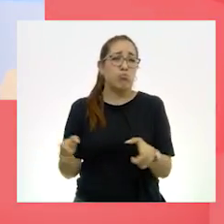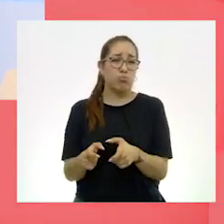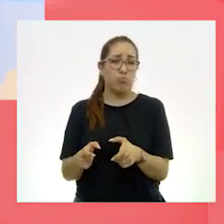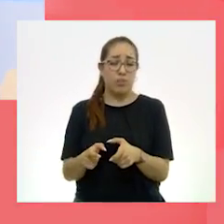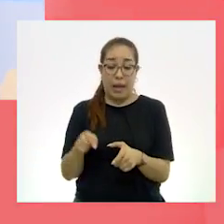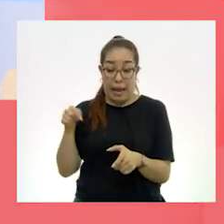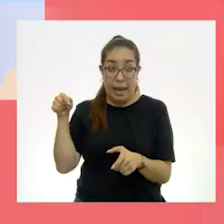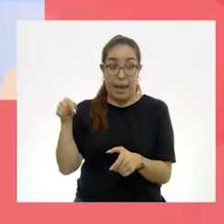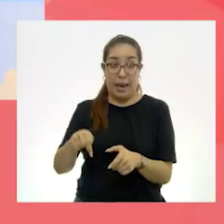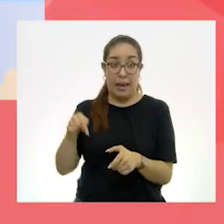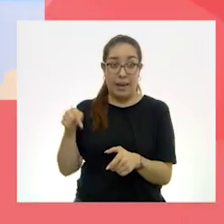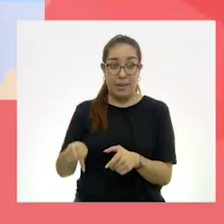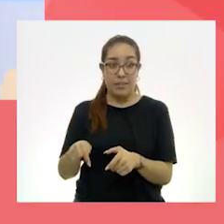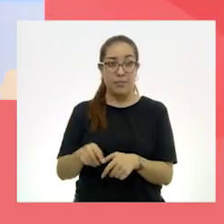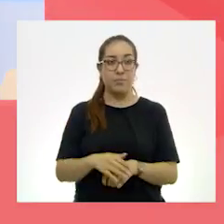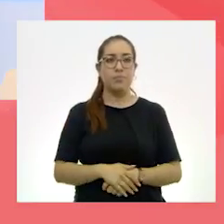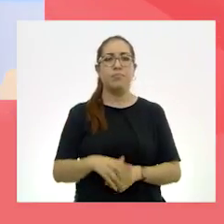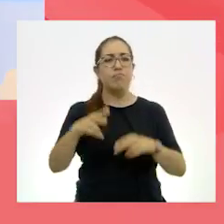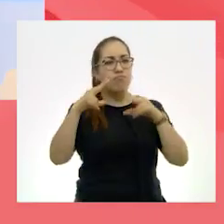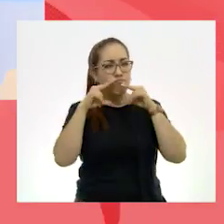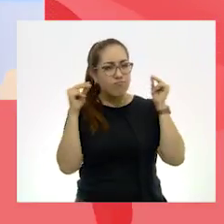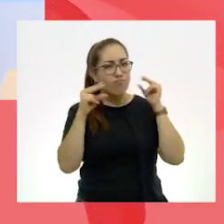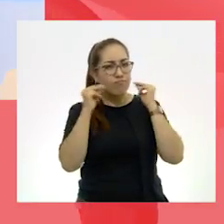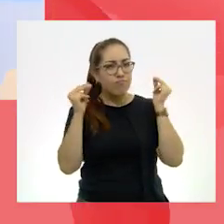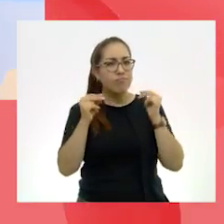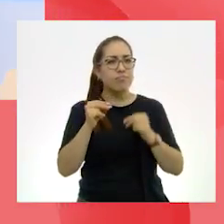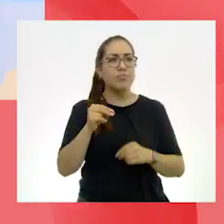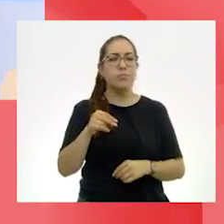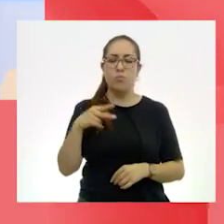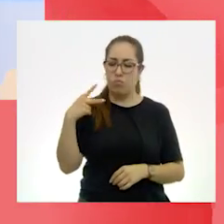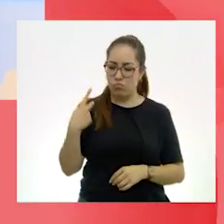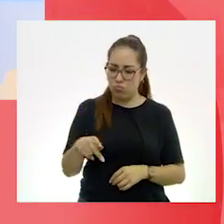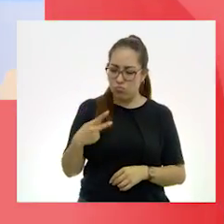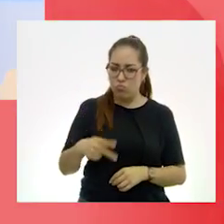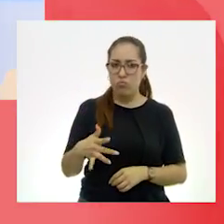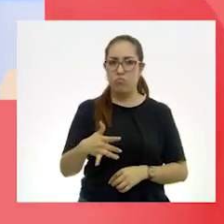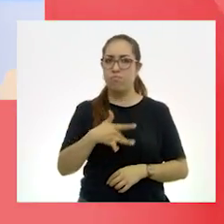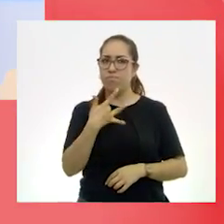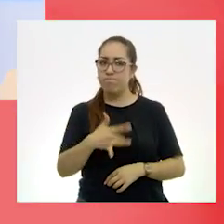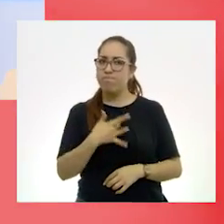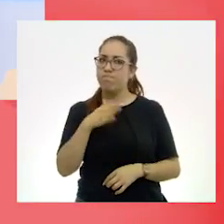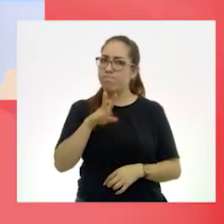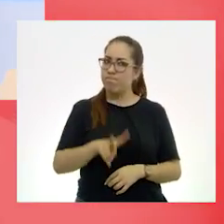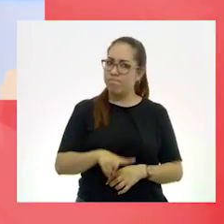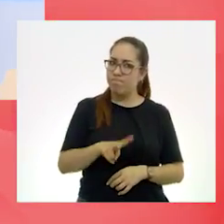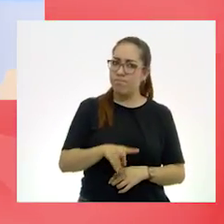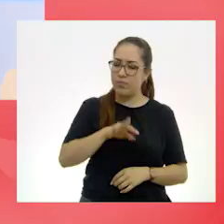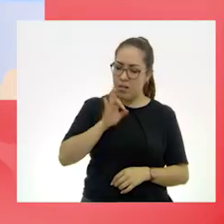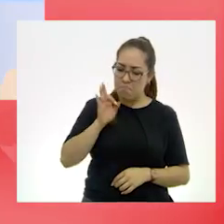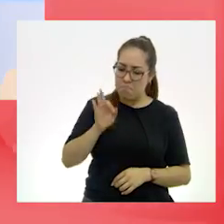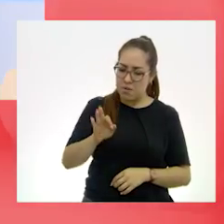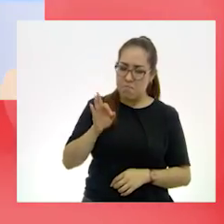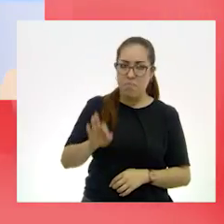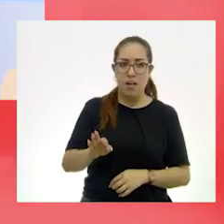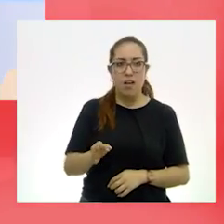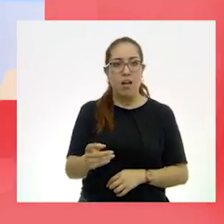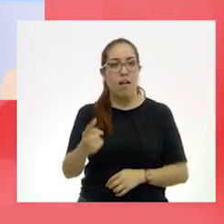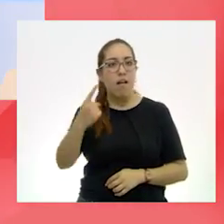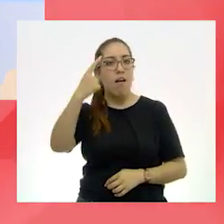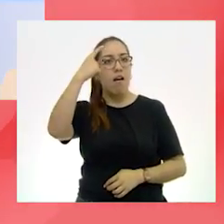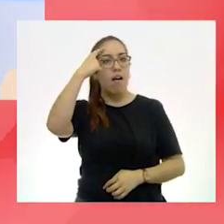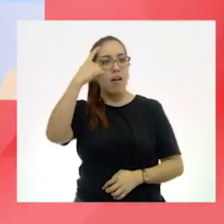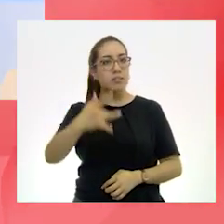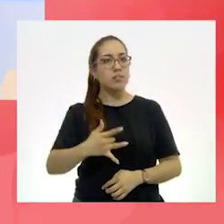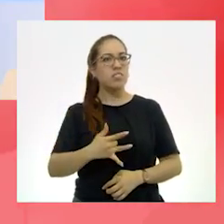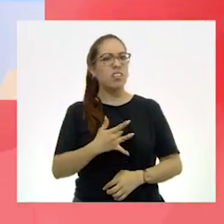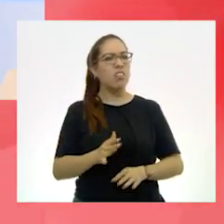ese pueblito, Emiliano tenía ese tipo de influencias que va formando un carácter, ¿verdad?,